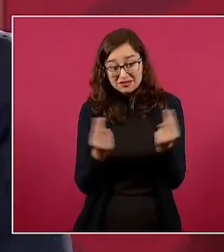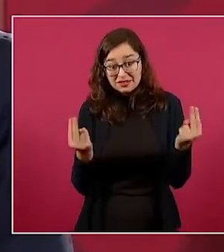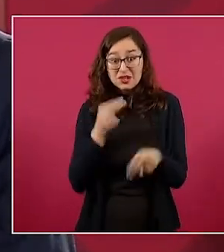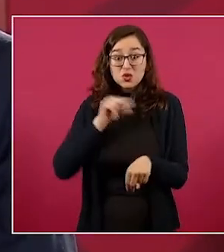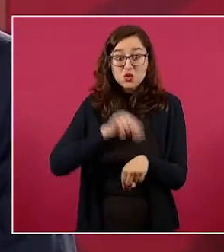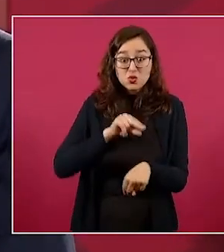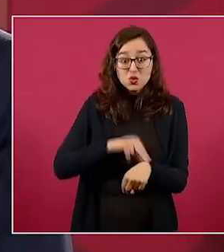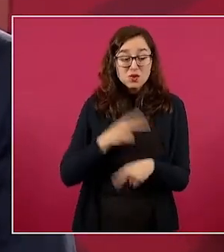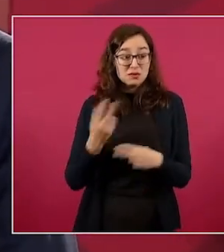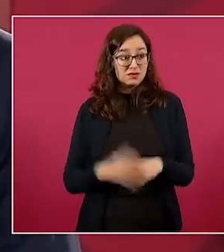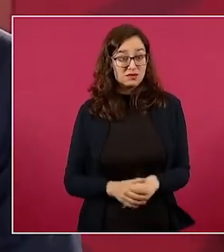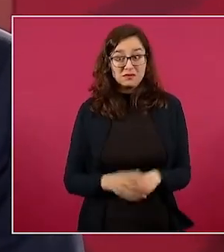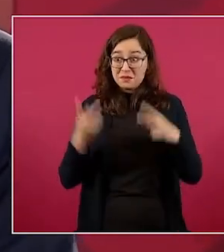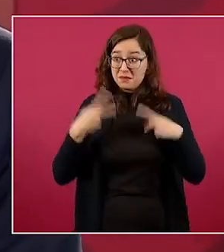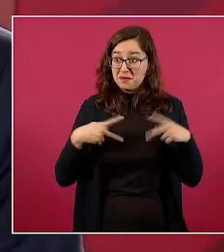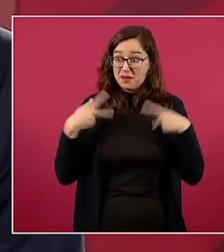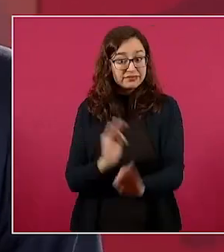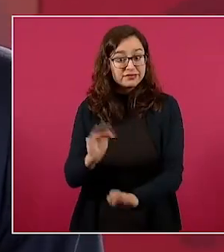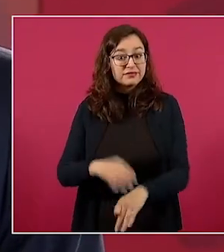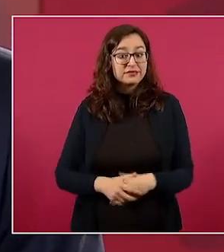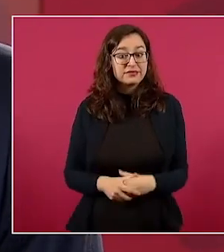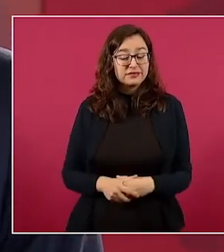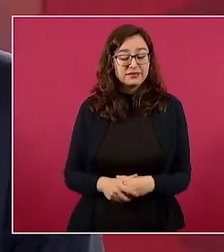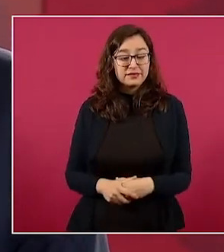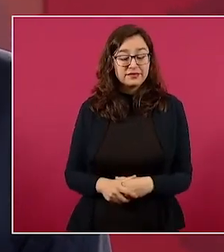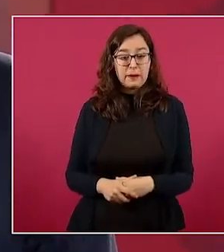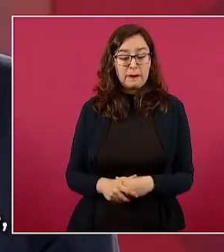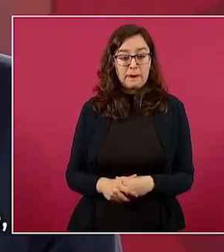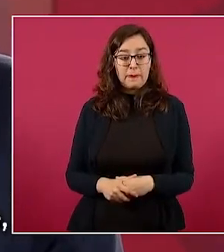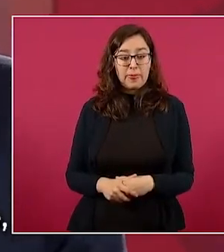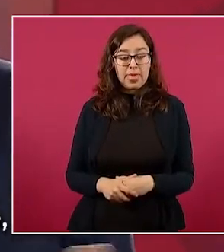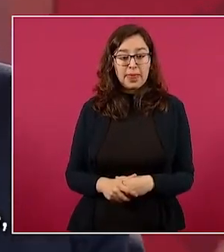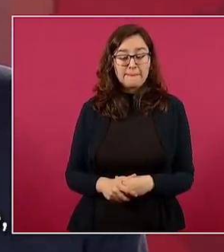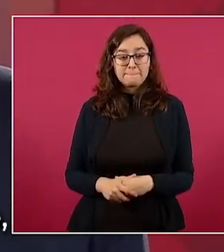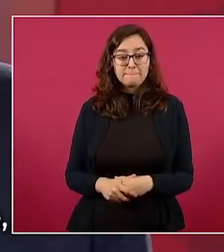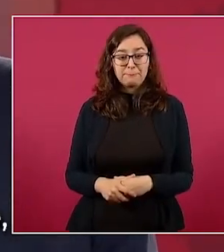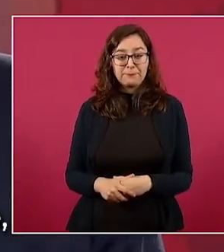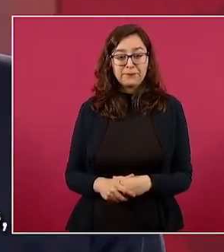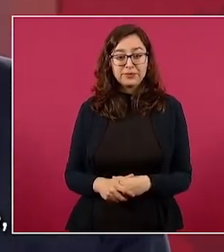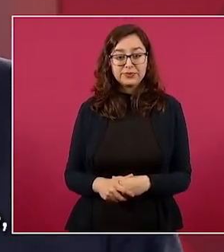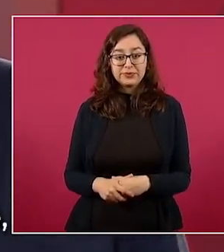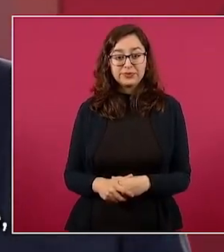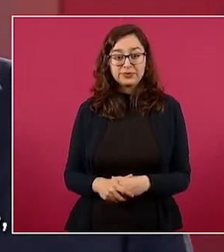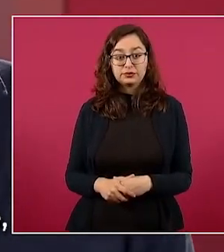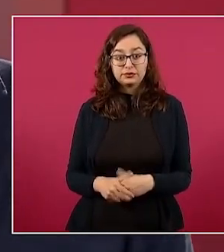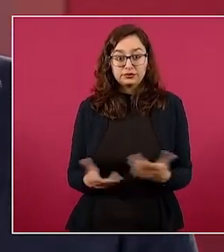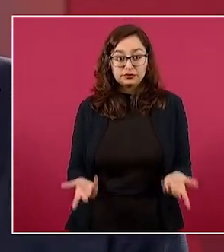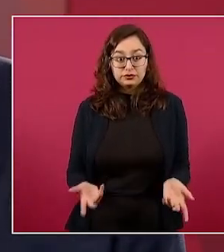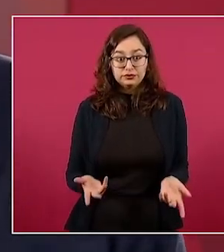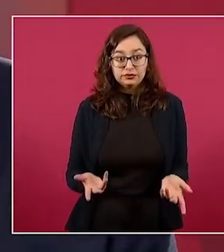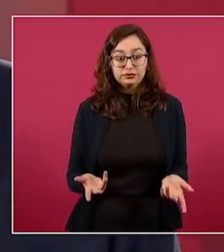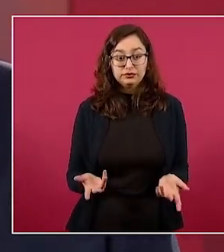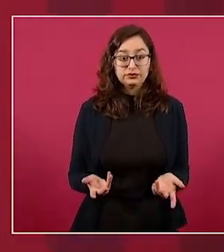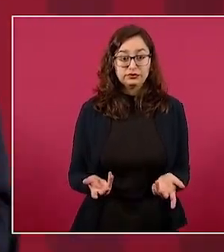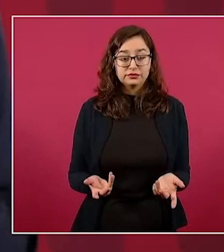para curar a nuestro pueblo y que, independientemente del coraje, de